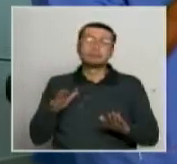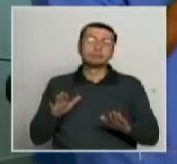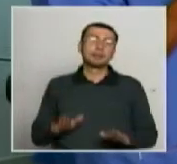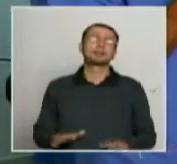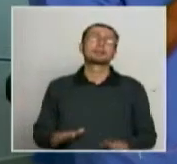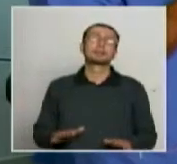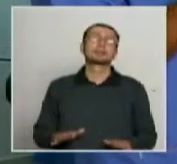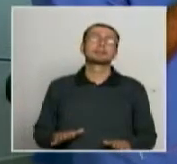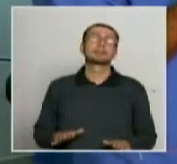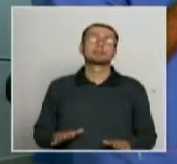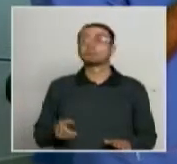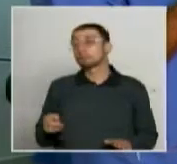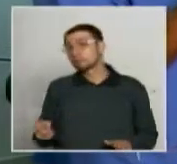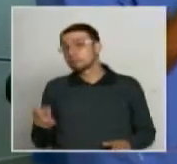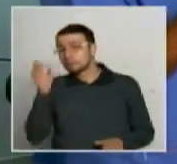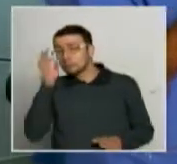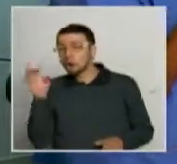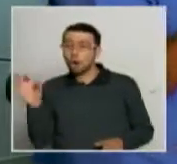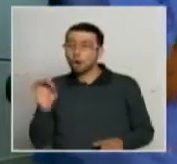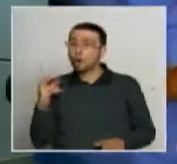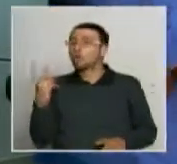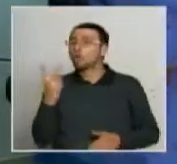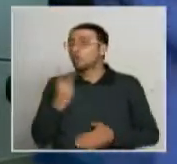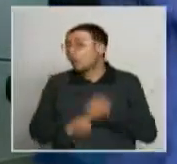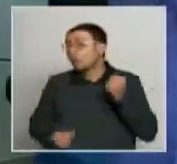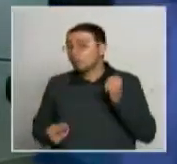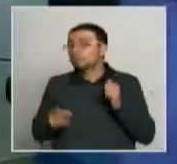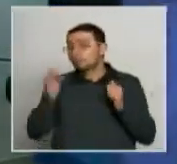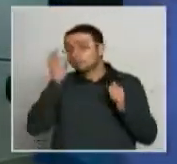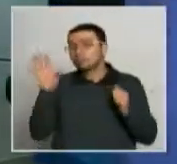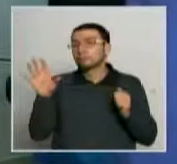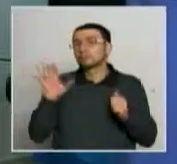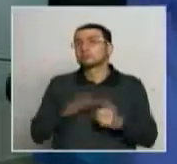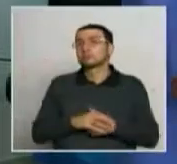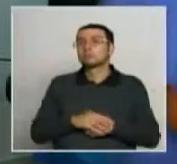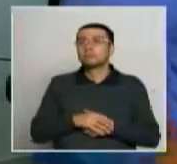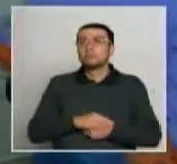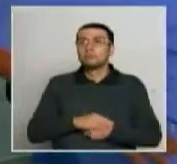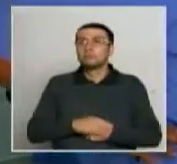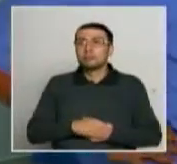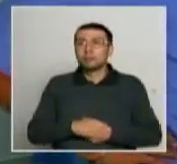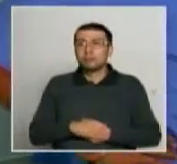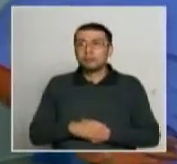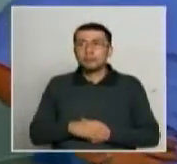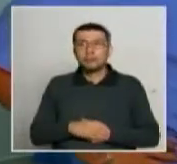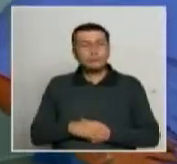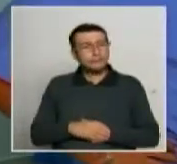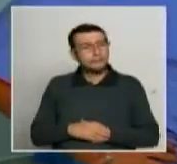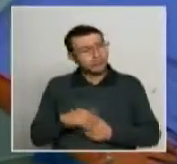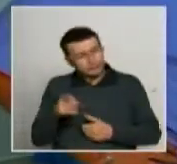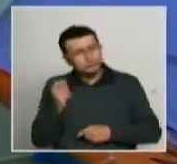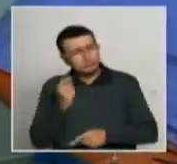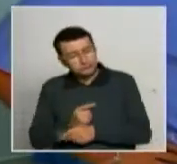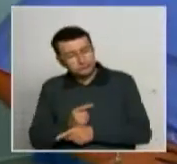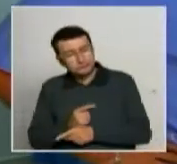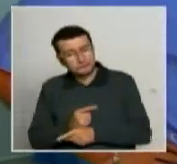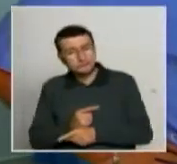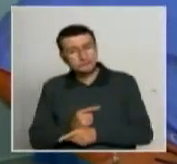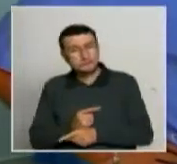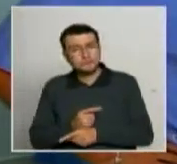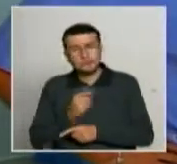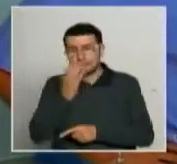reposo, o puede tener las dos patologías. Y con base a esto, doctor Wilfer, usted decide